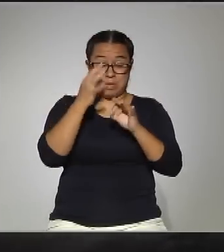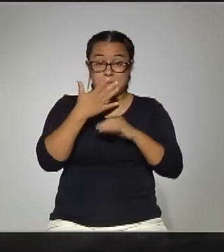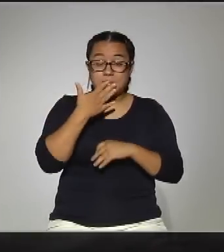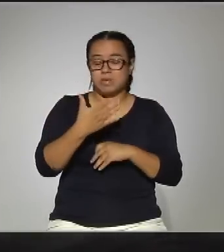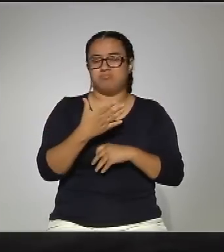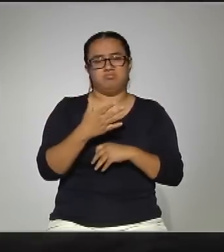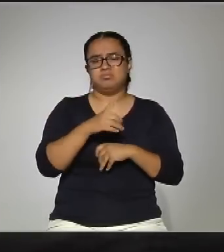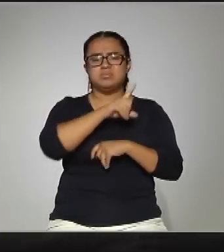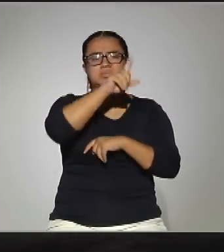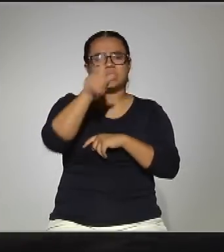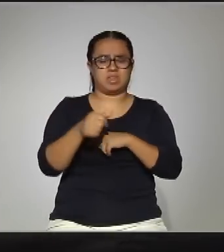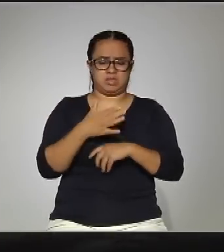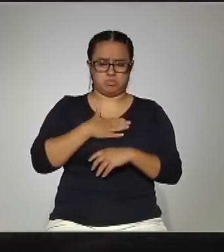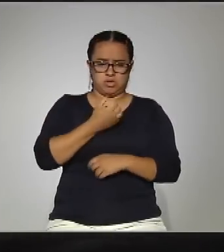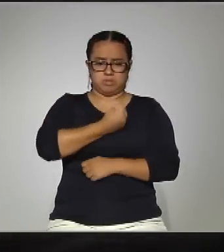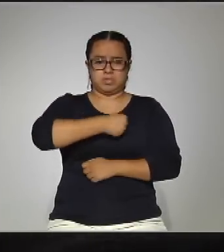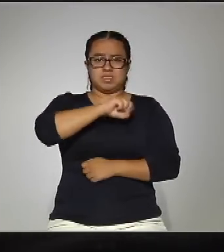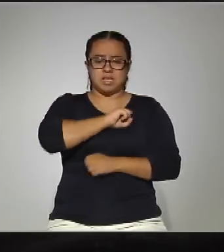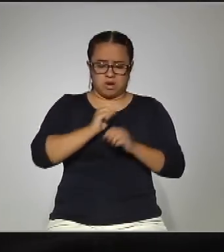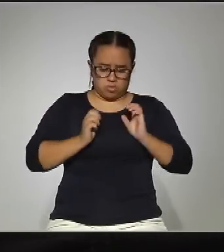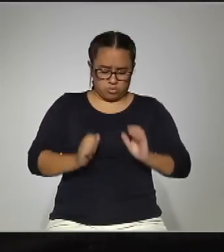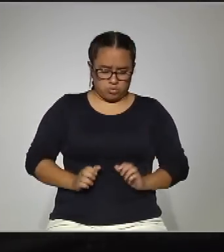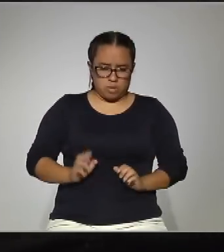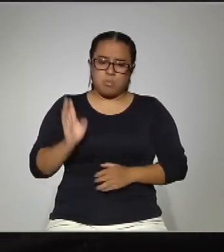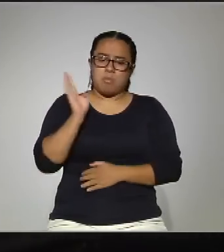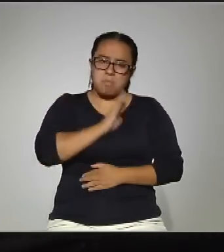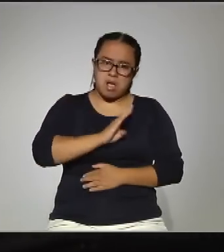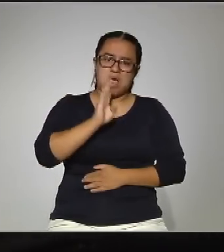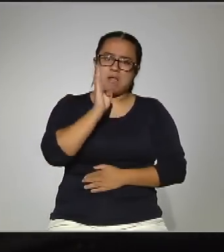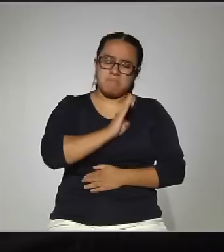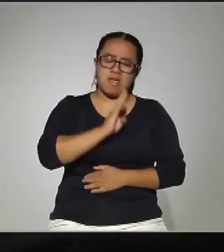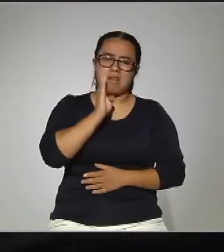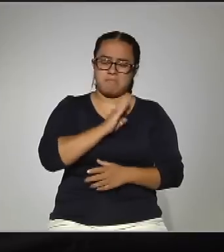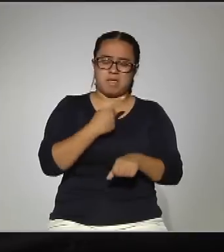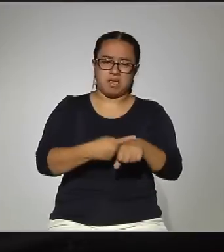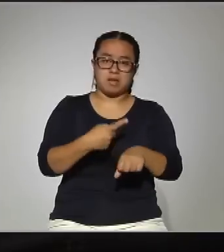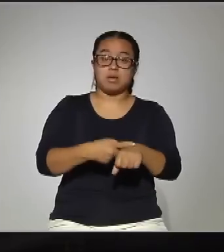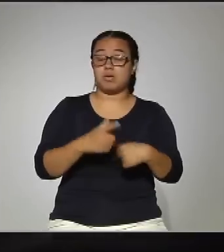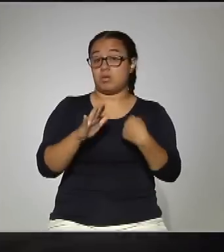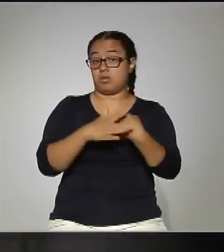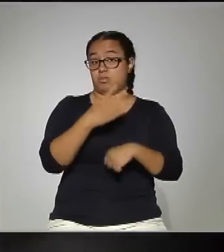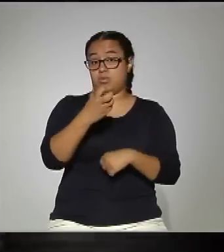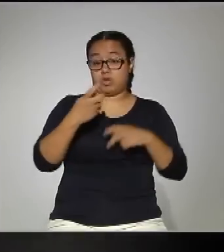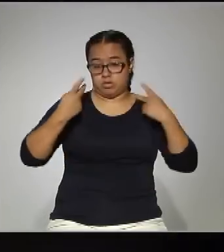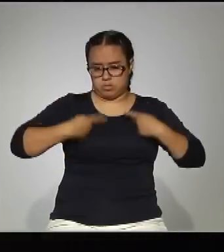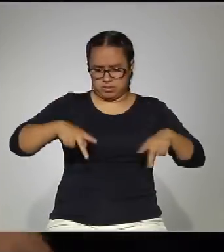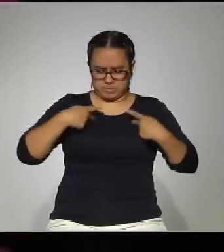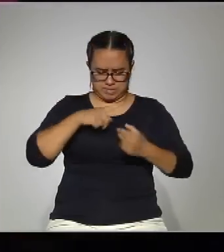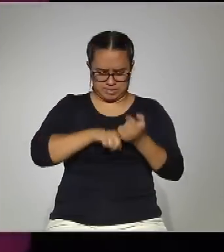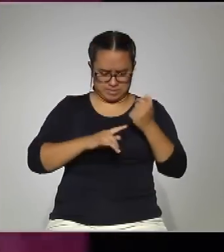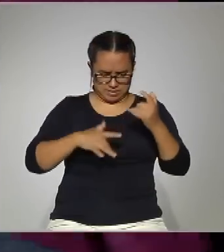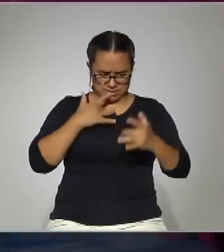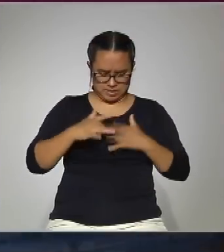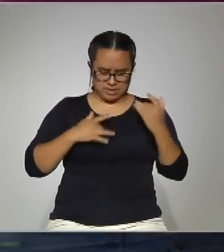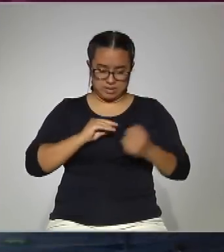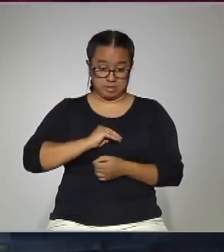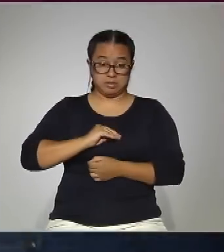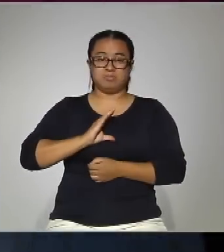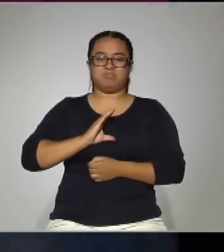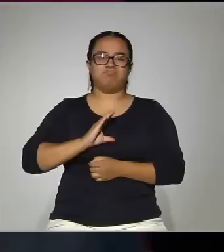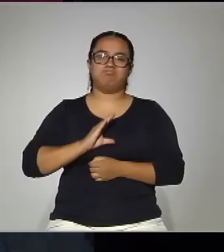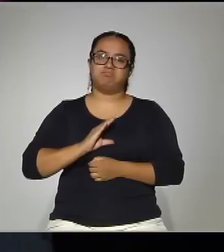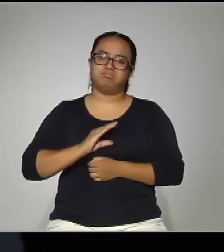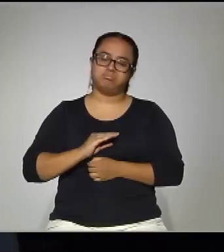tiene repercusiones en la salud física. Por esta circunstancia, las personas experimentan baja autoestima,